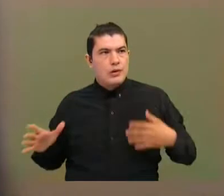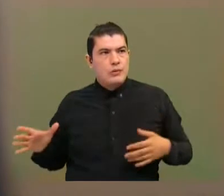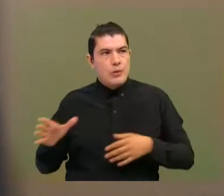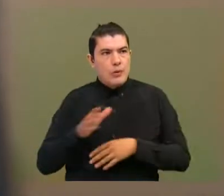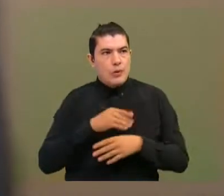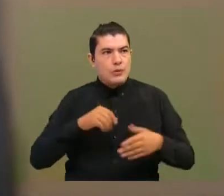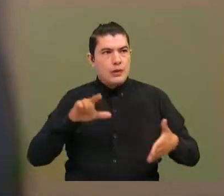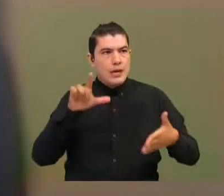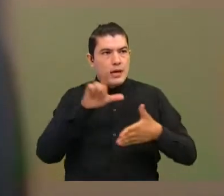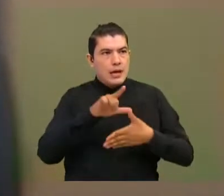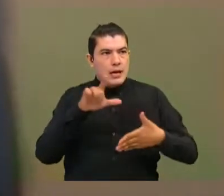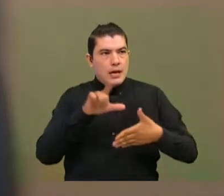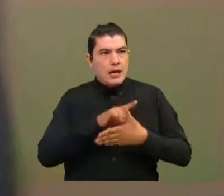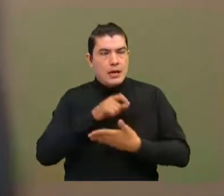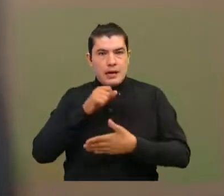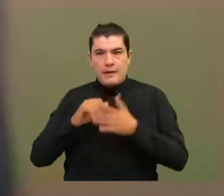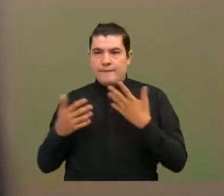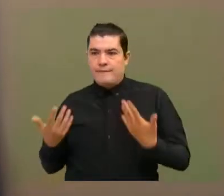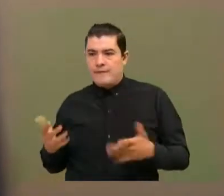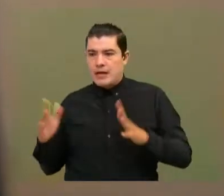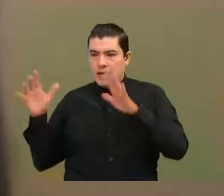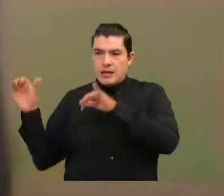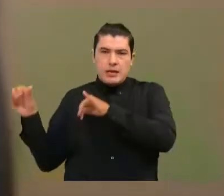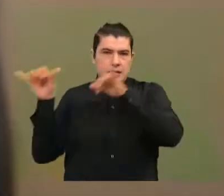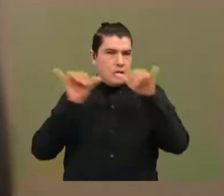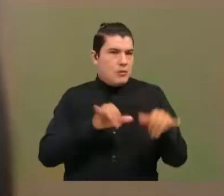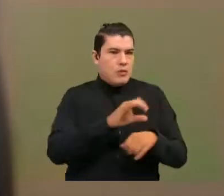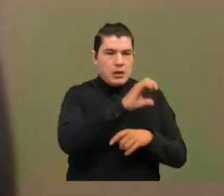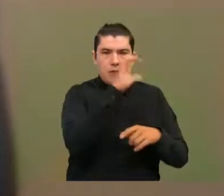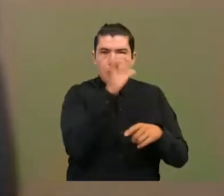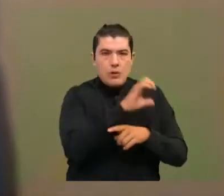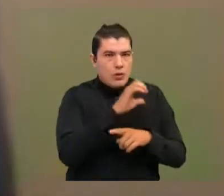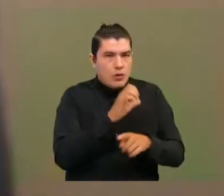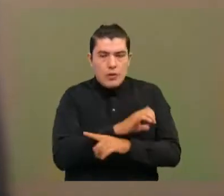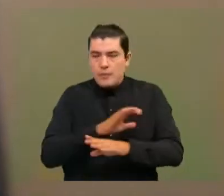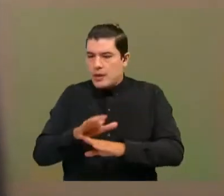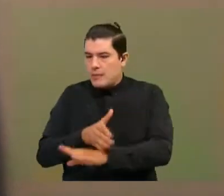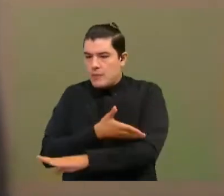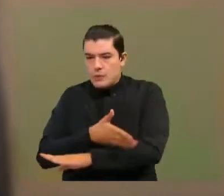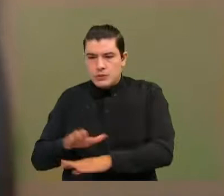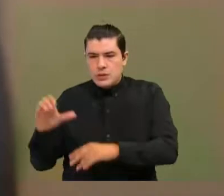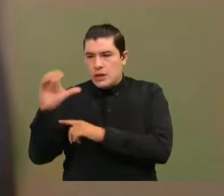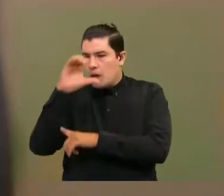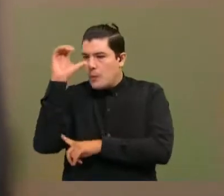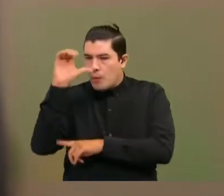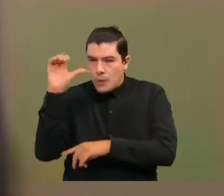latinos. Tratamos de festejar igual que en Colombia, poniendo música colombiana,